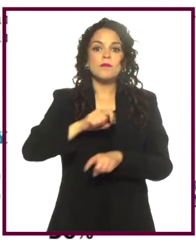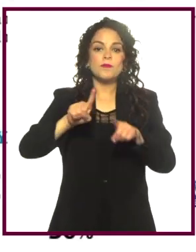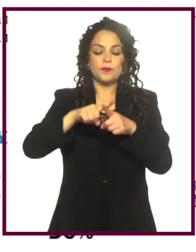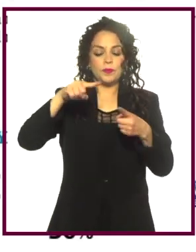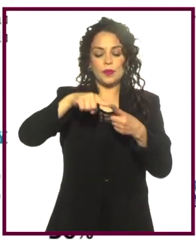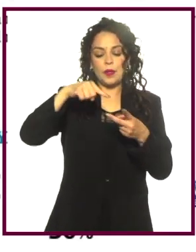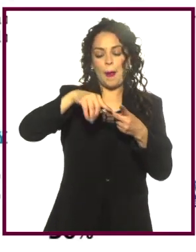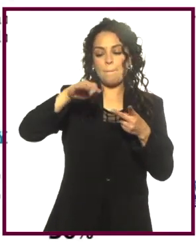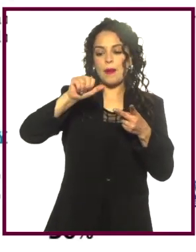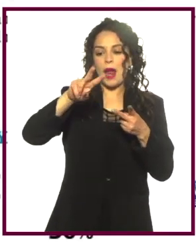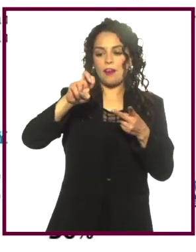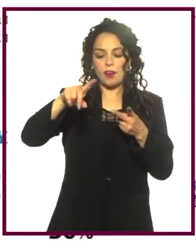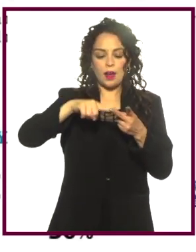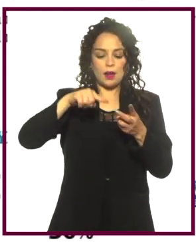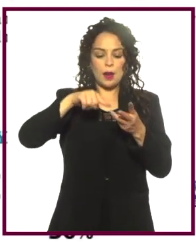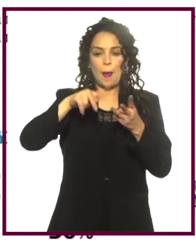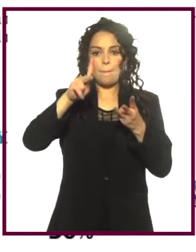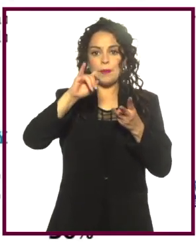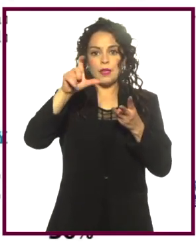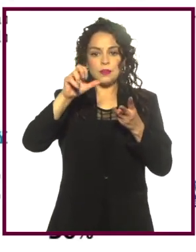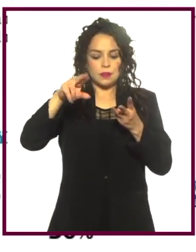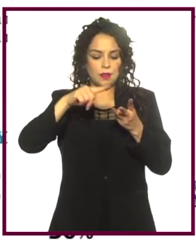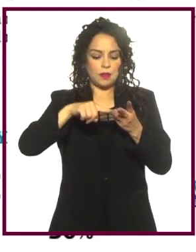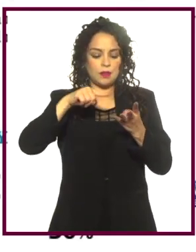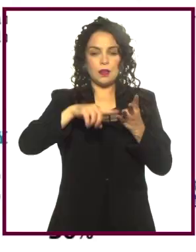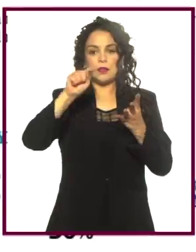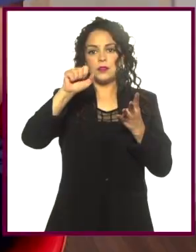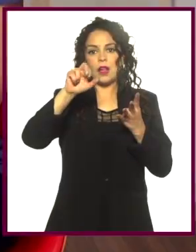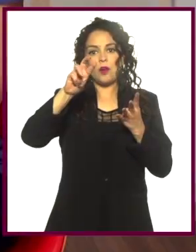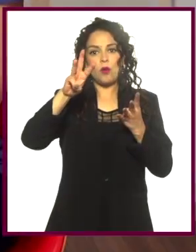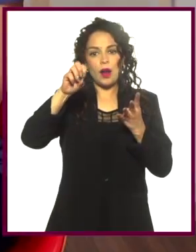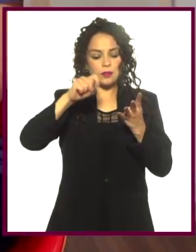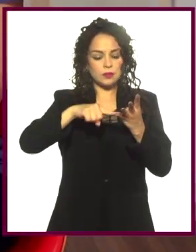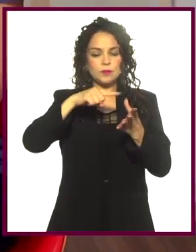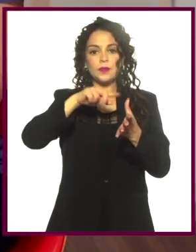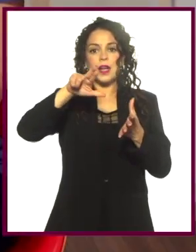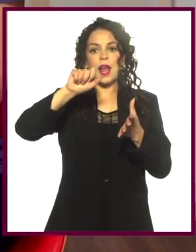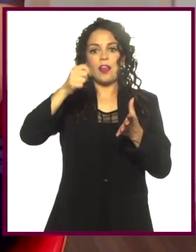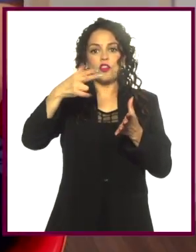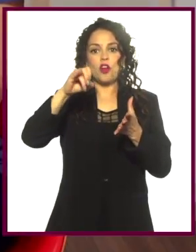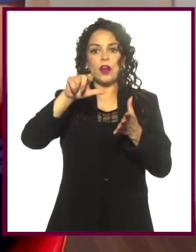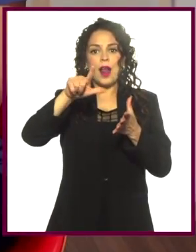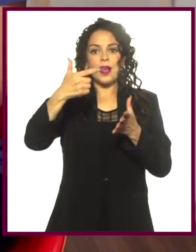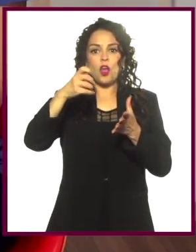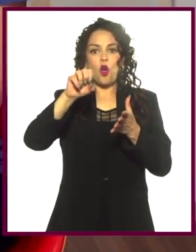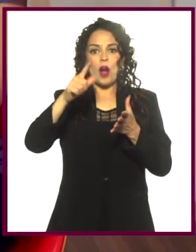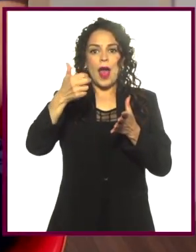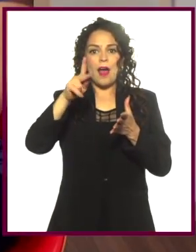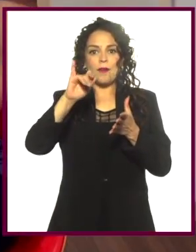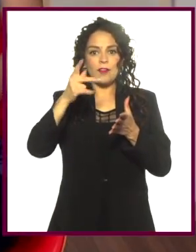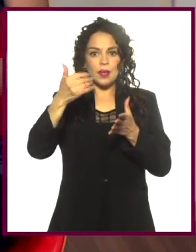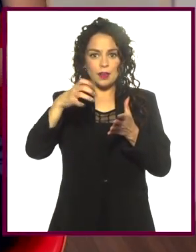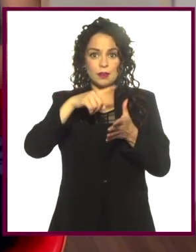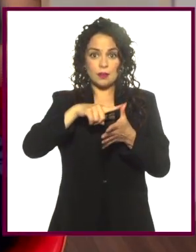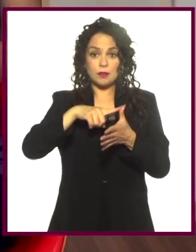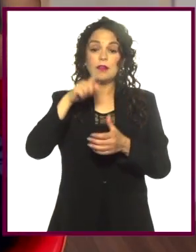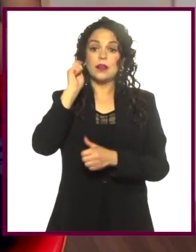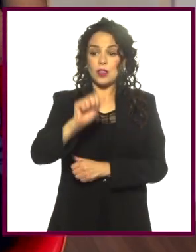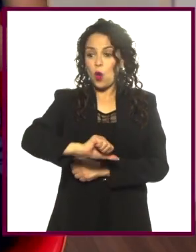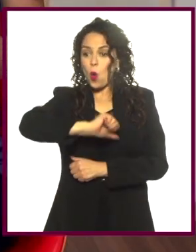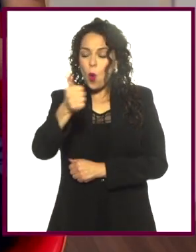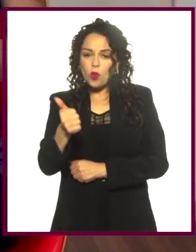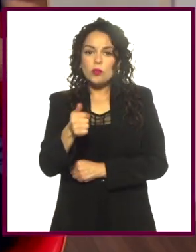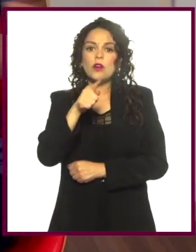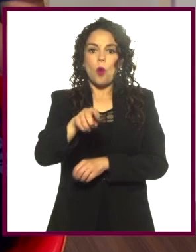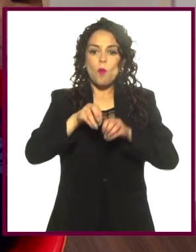Marvel, Pixar, Star Wars y National Geographic. El segundo filtro es la publicidad. Que es la principal